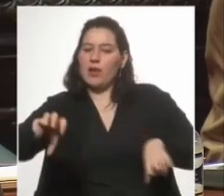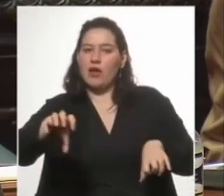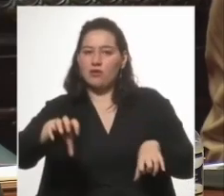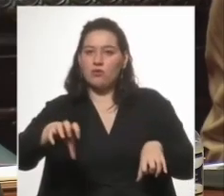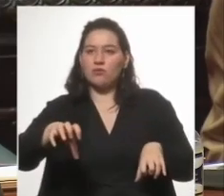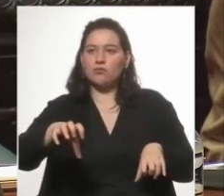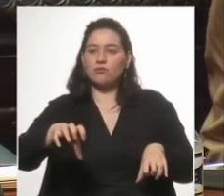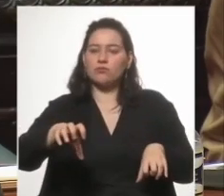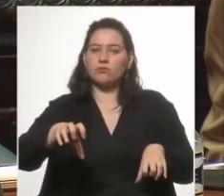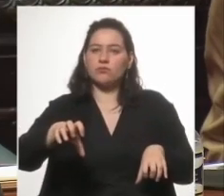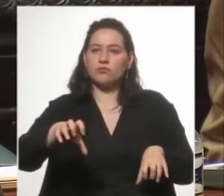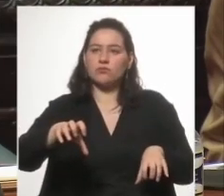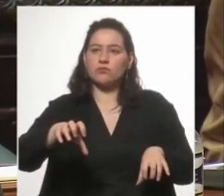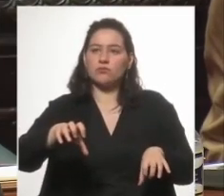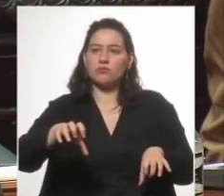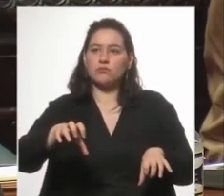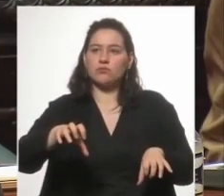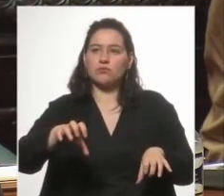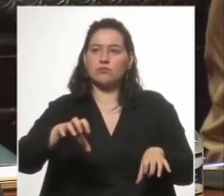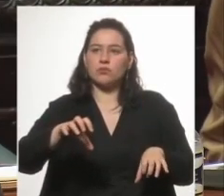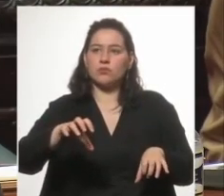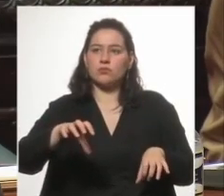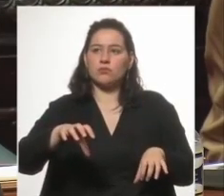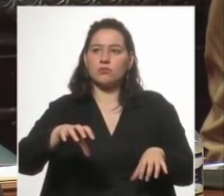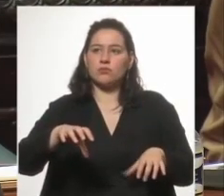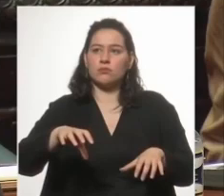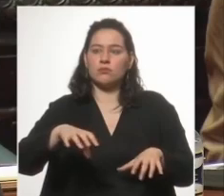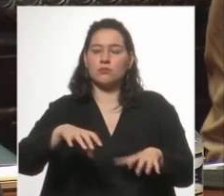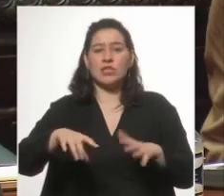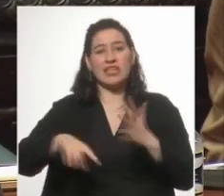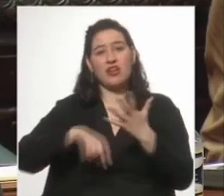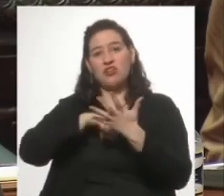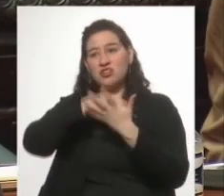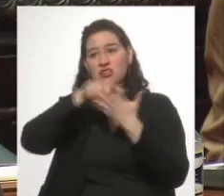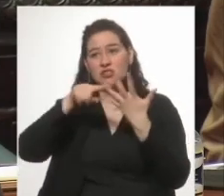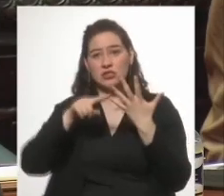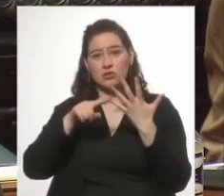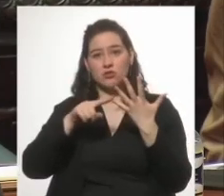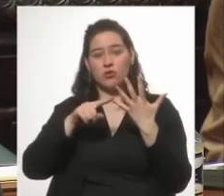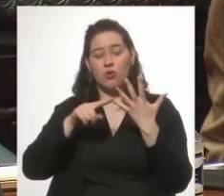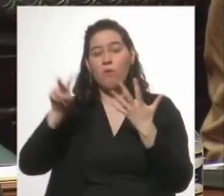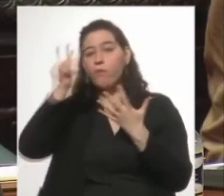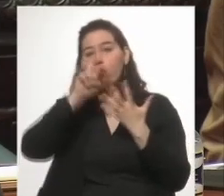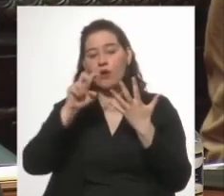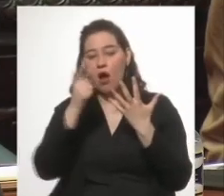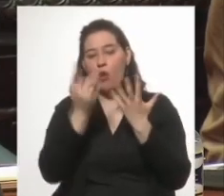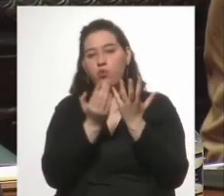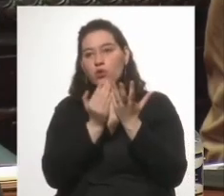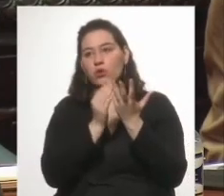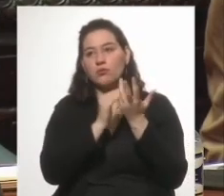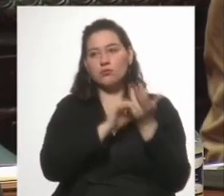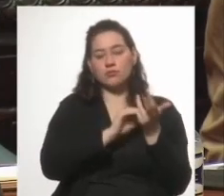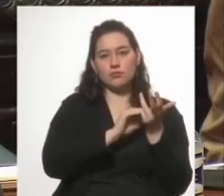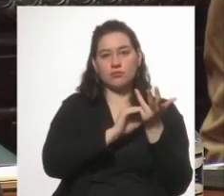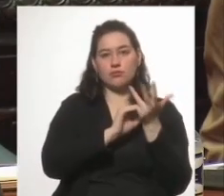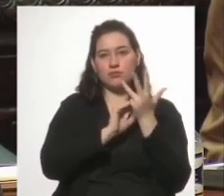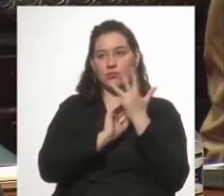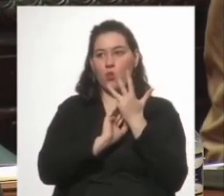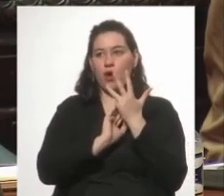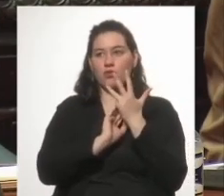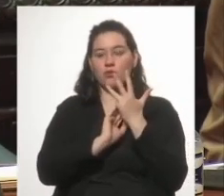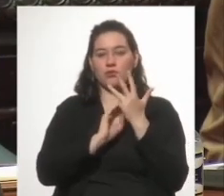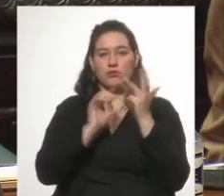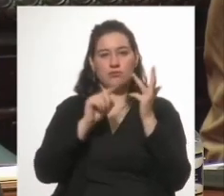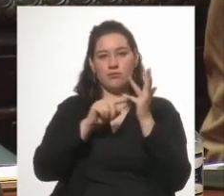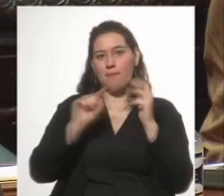sacando del medio a uno de los que sin duda es uno